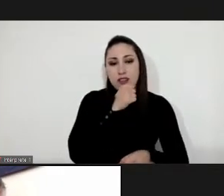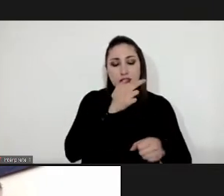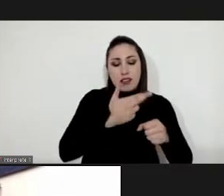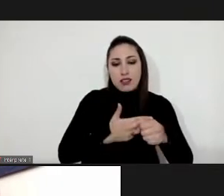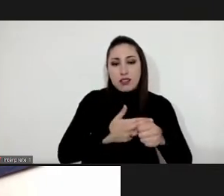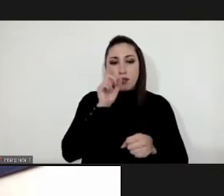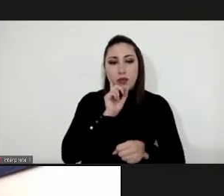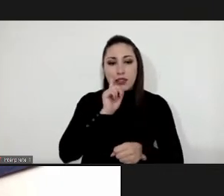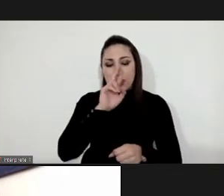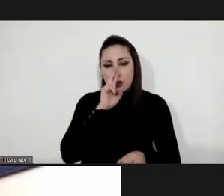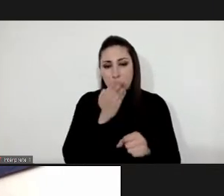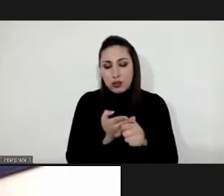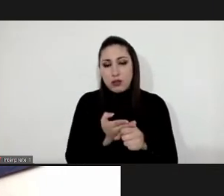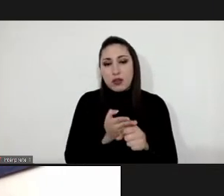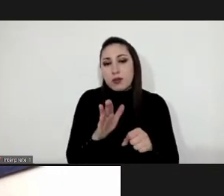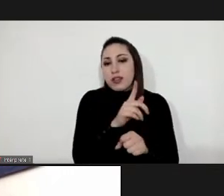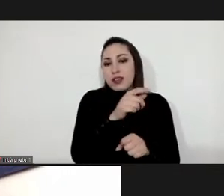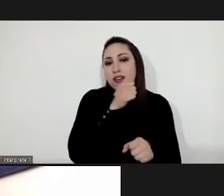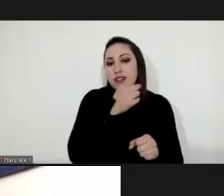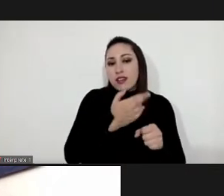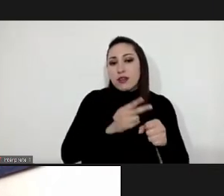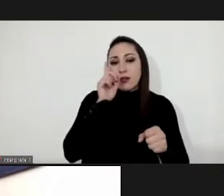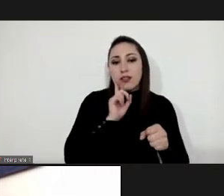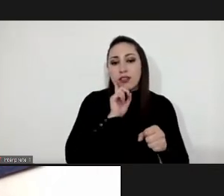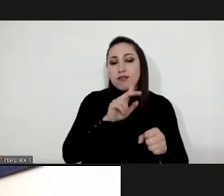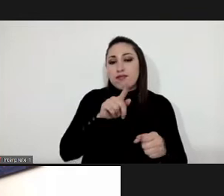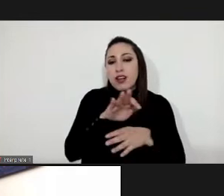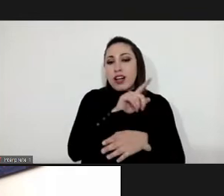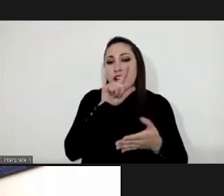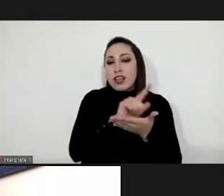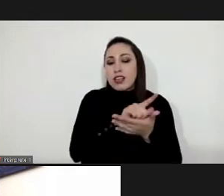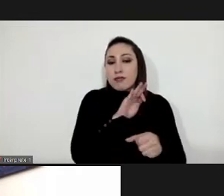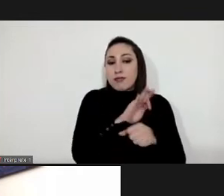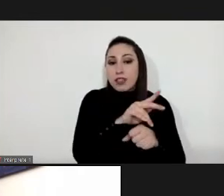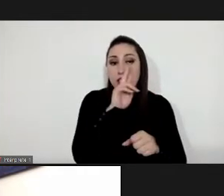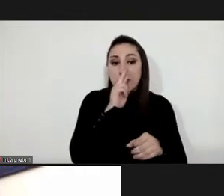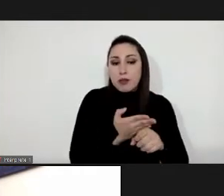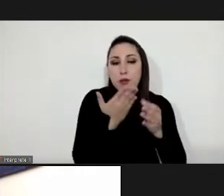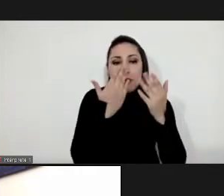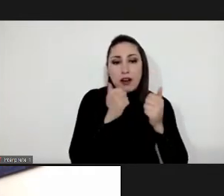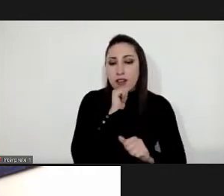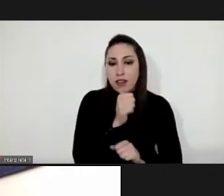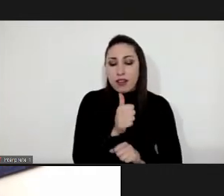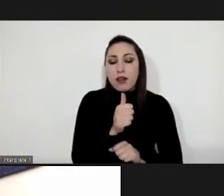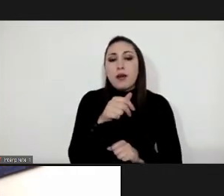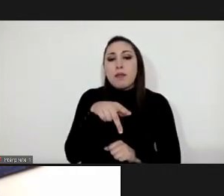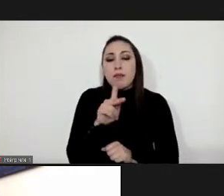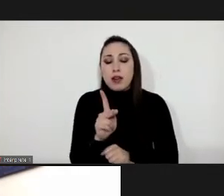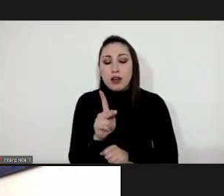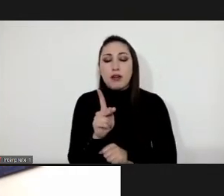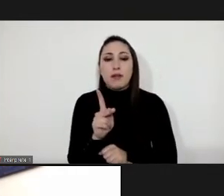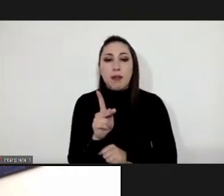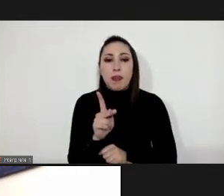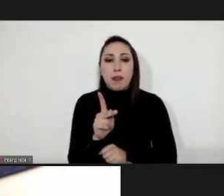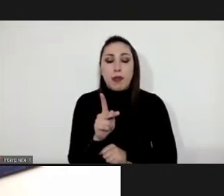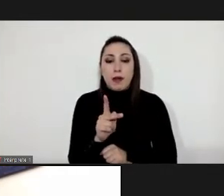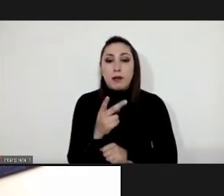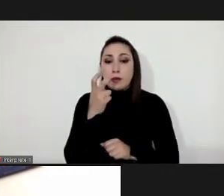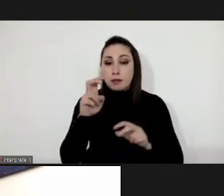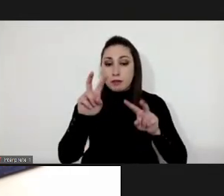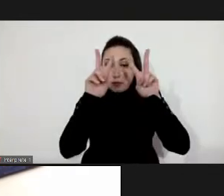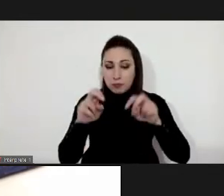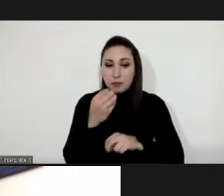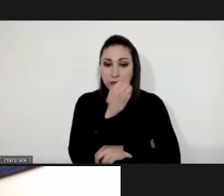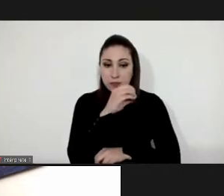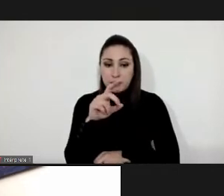cual carece de facultades para intervenir en dichos temas. Sin embargo, considerando que es un tema que debe